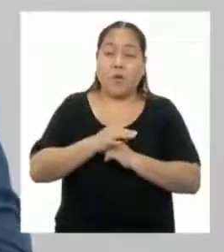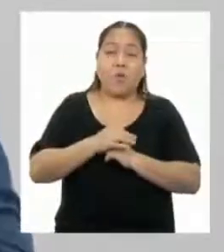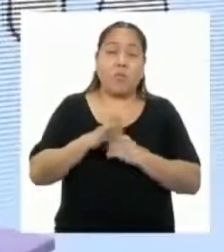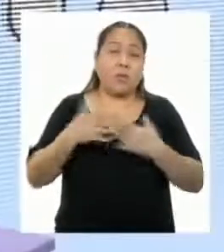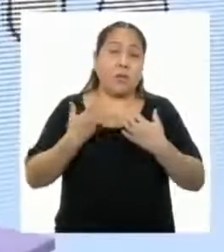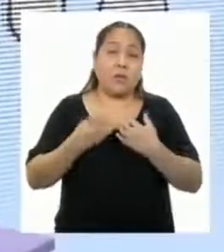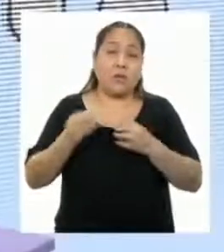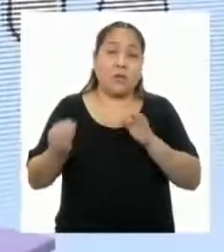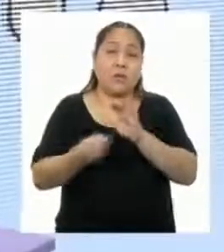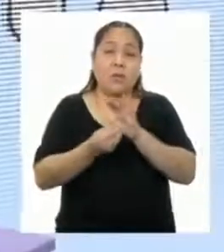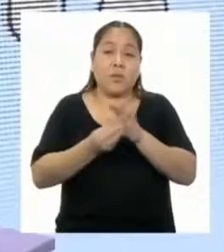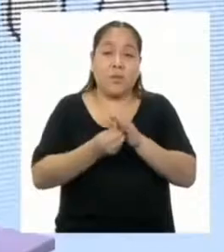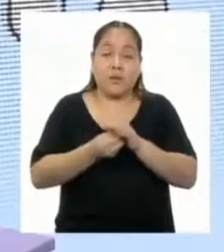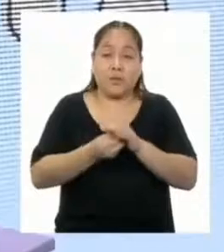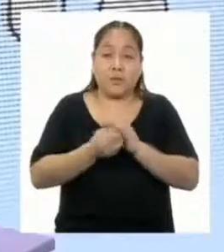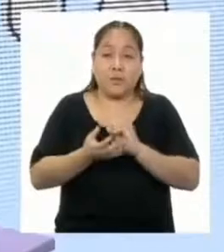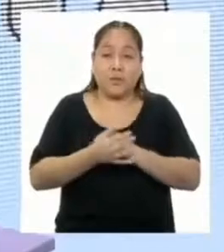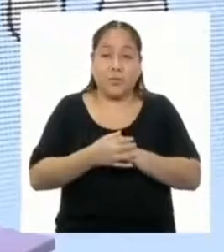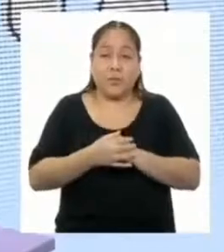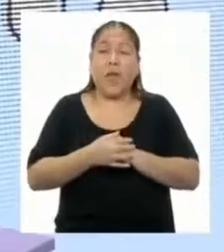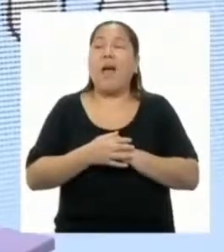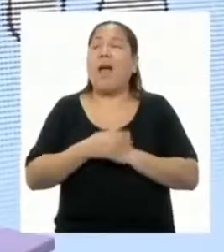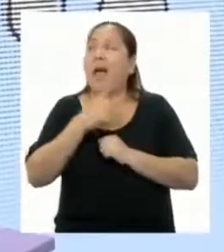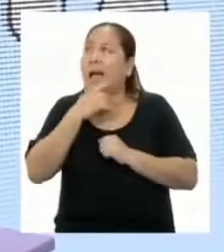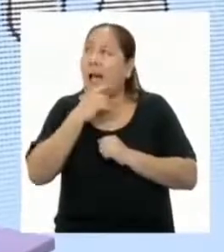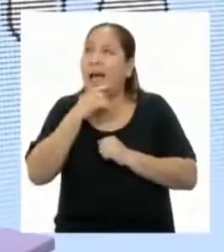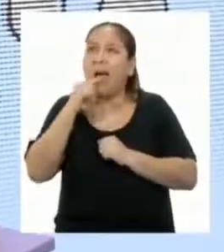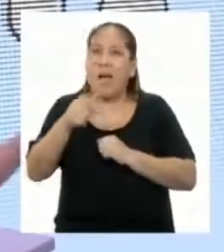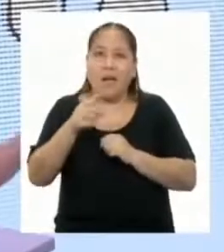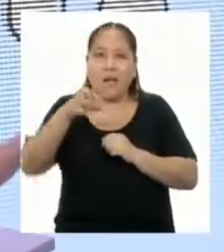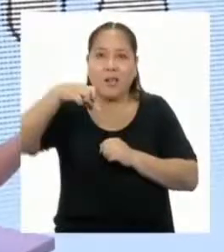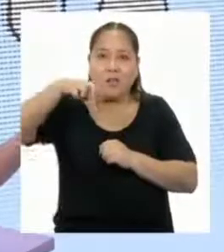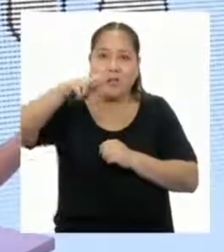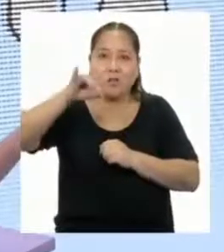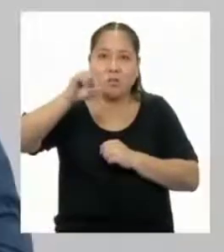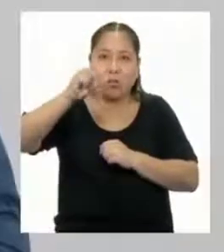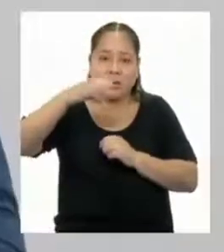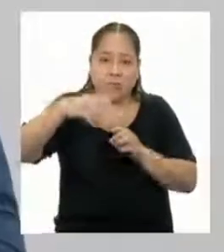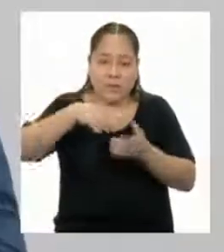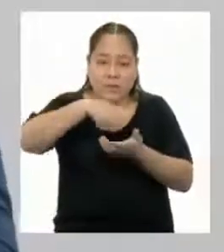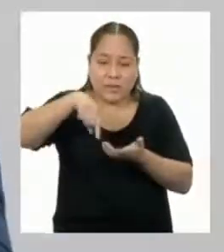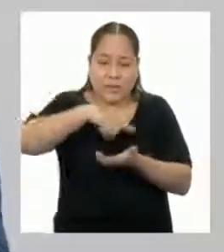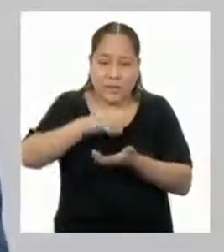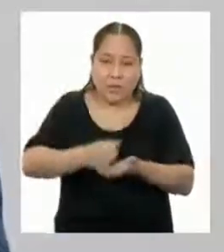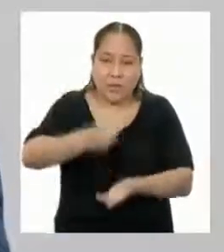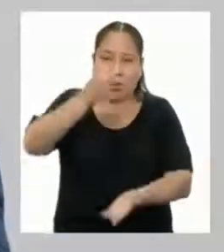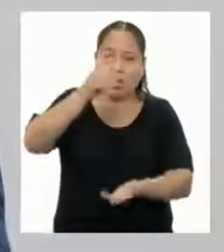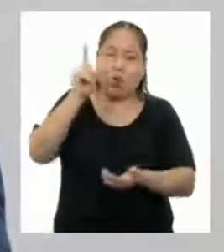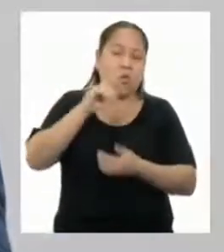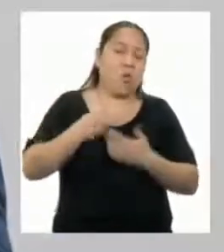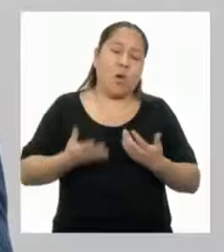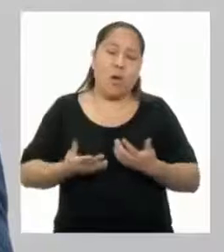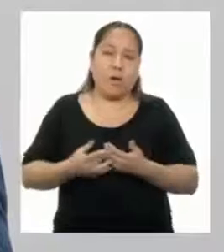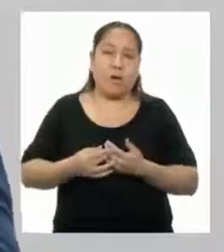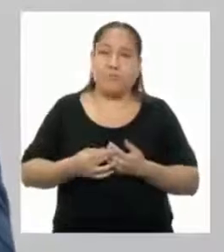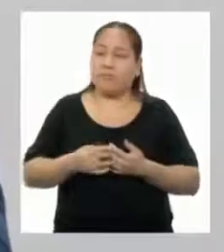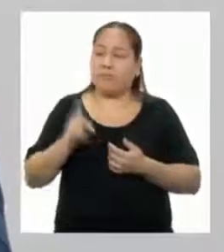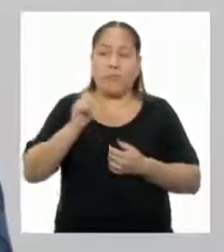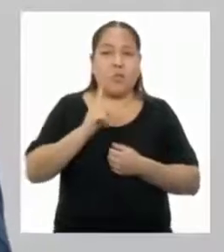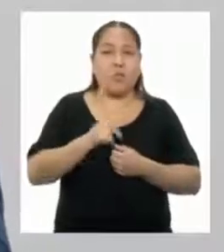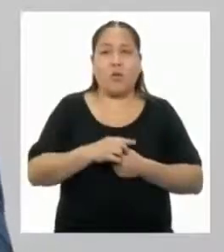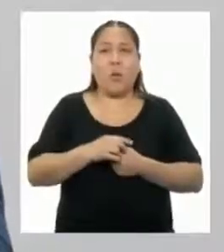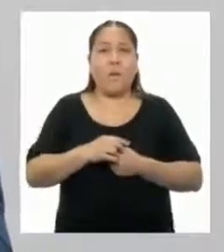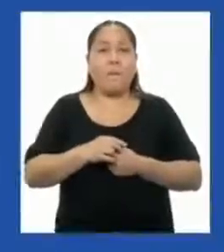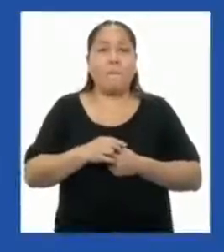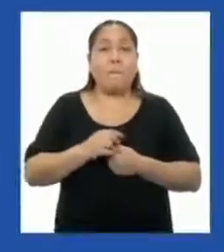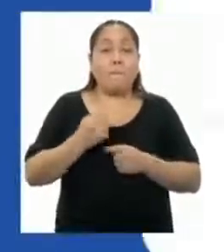condición. Claro, entonces los prismas circulares no existen. No existe. Pero